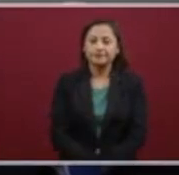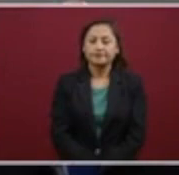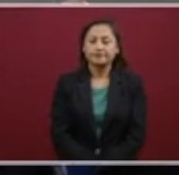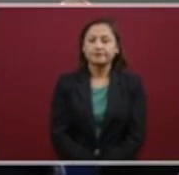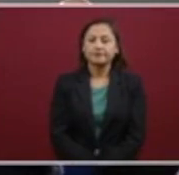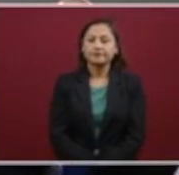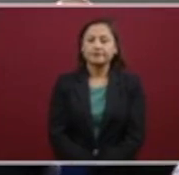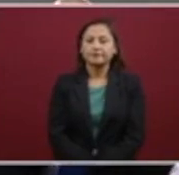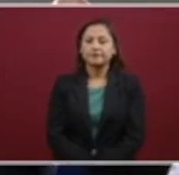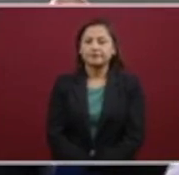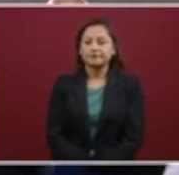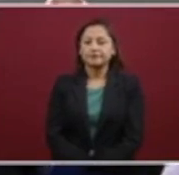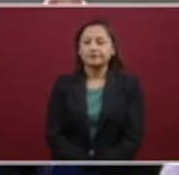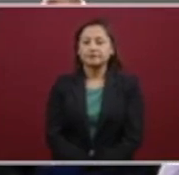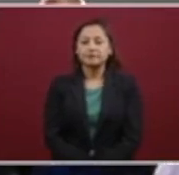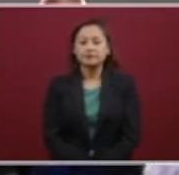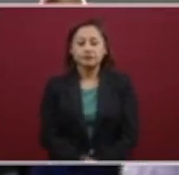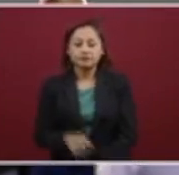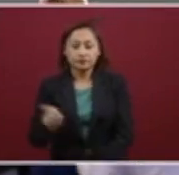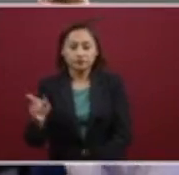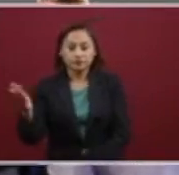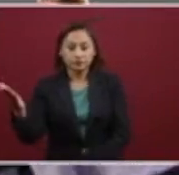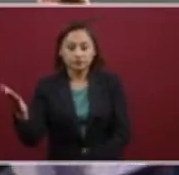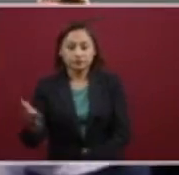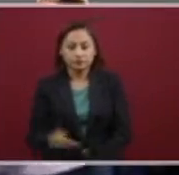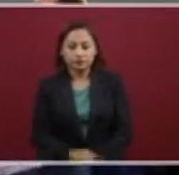tener. A ver.